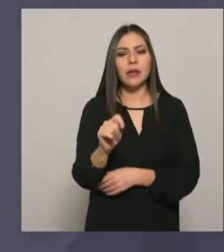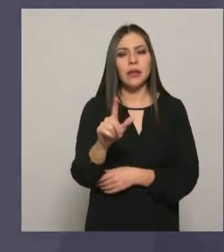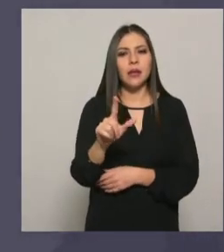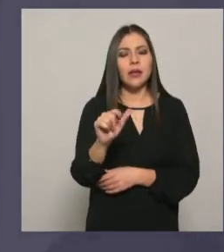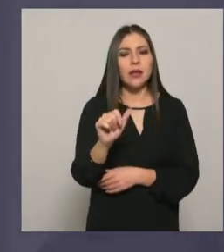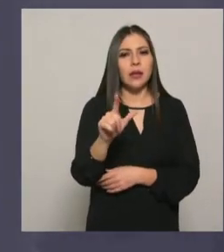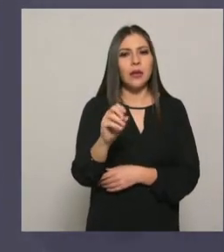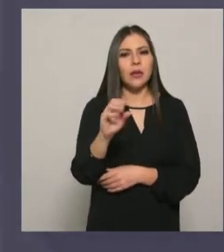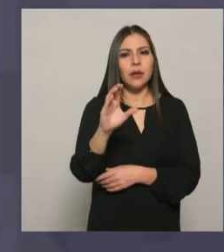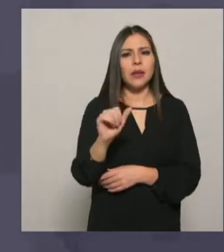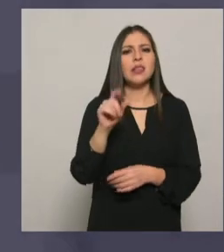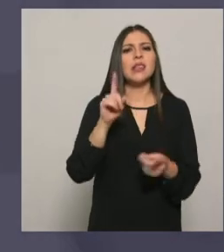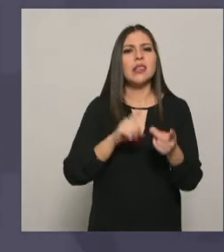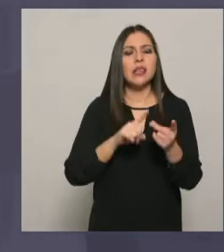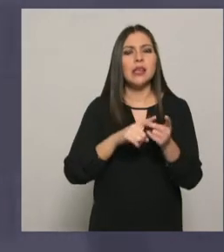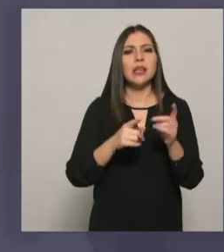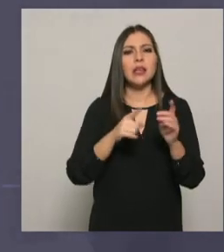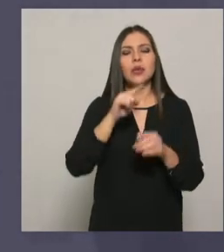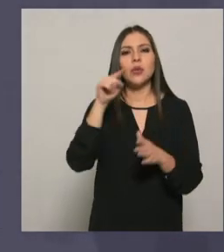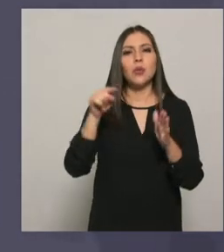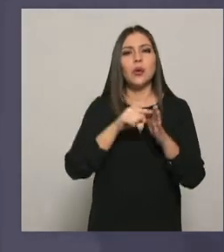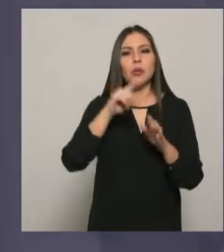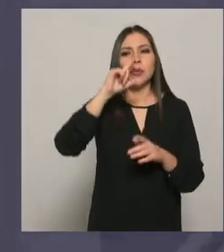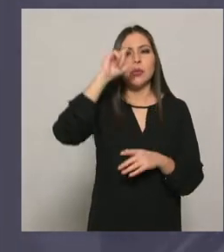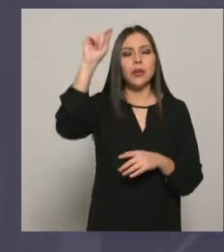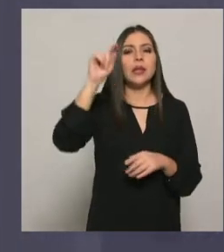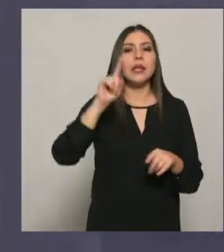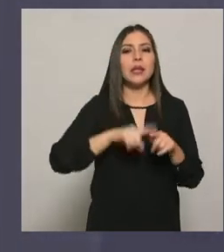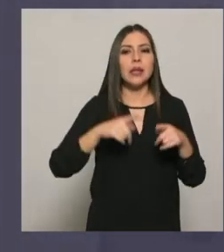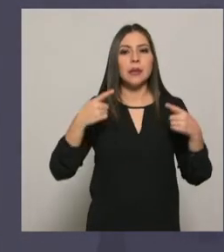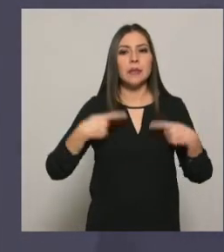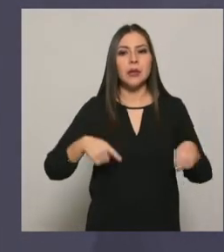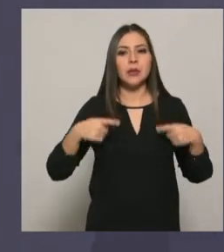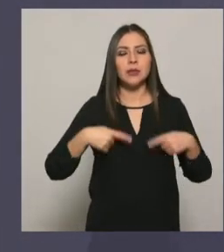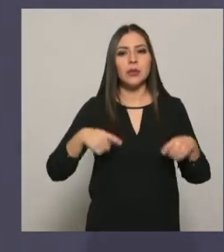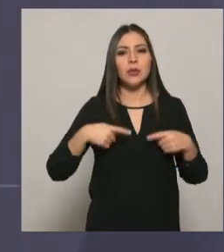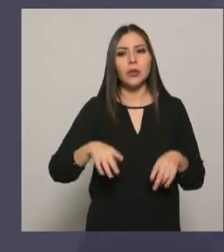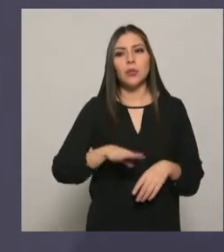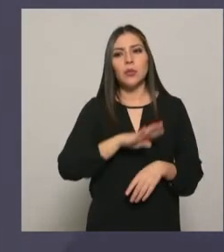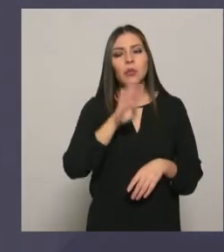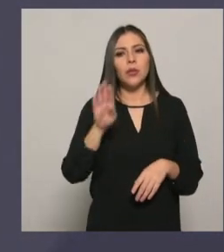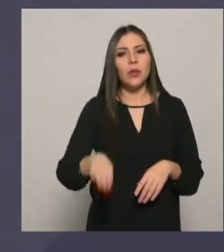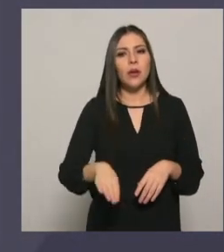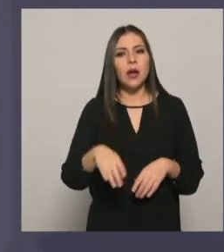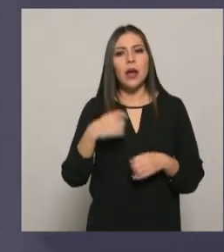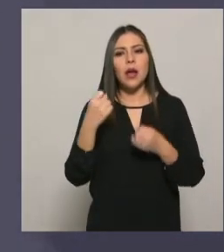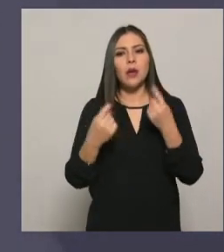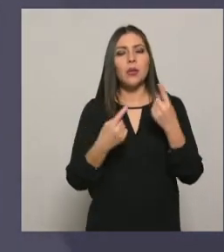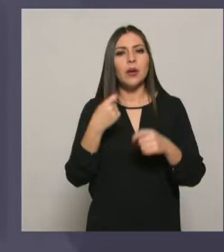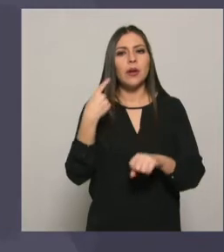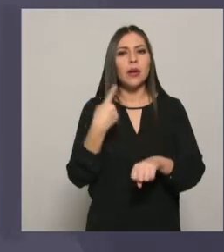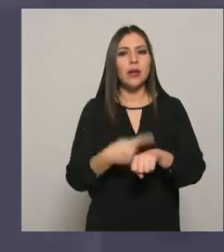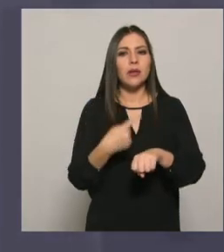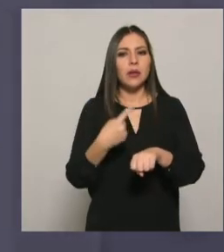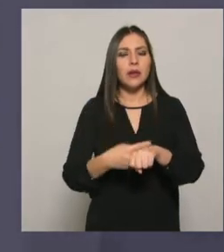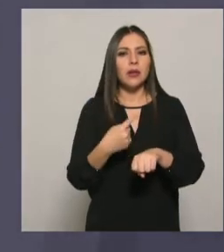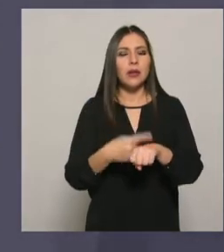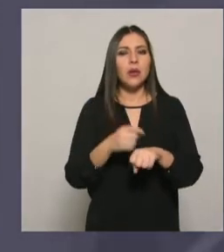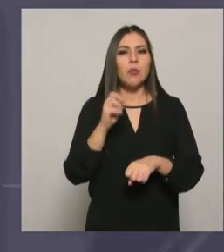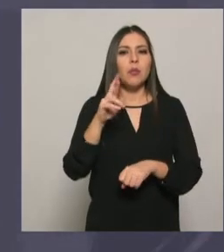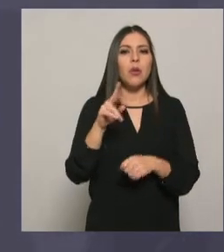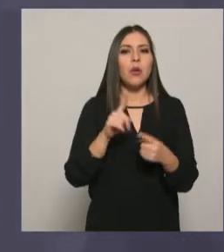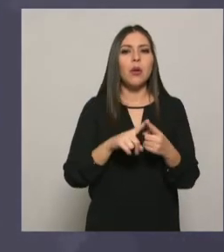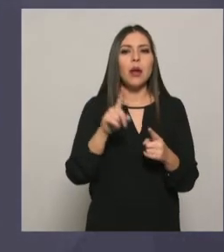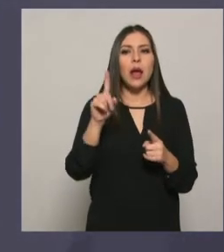Tlalocan? A esta región. Iban los que morían por enfermedades relacionadas con el agua